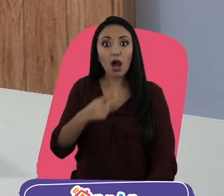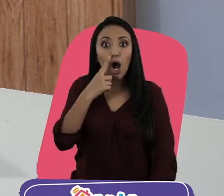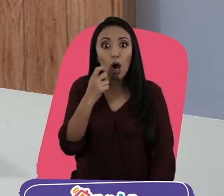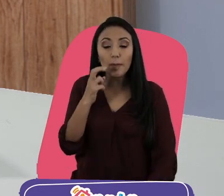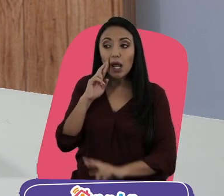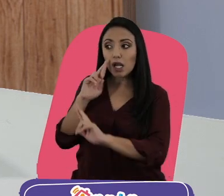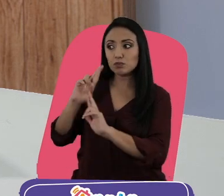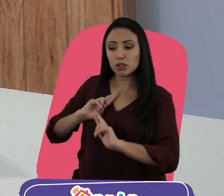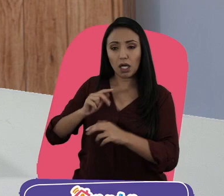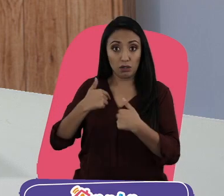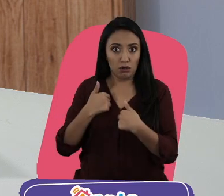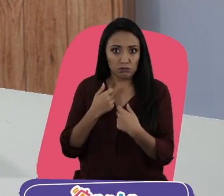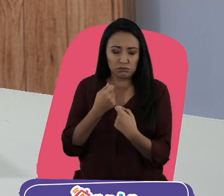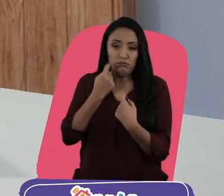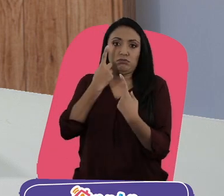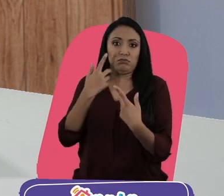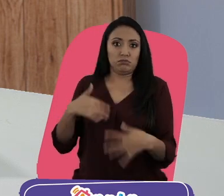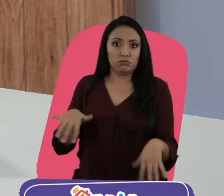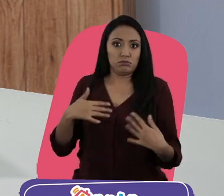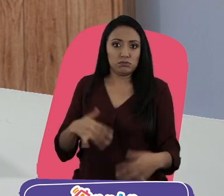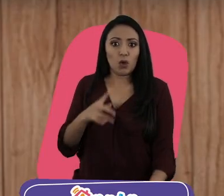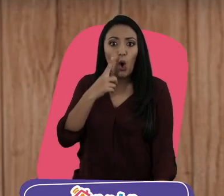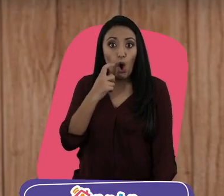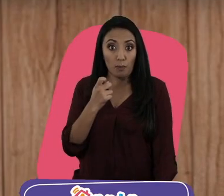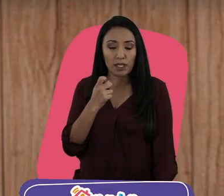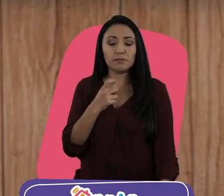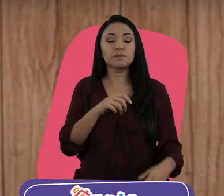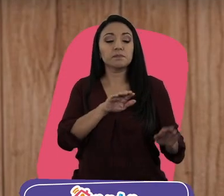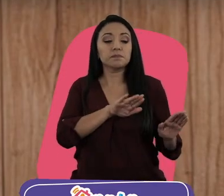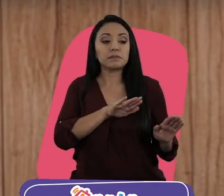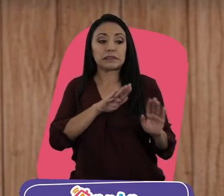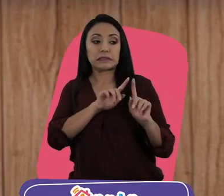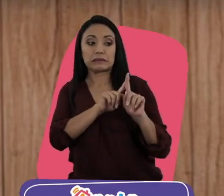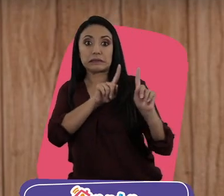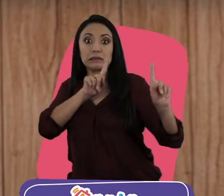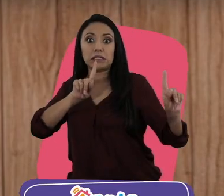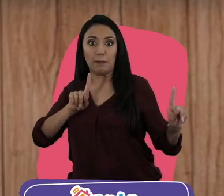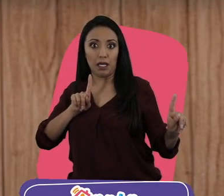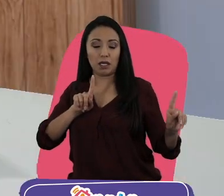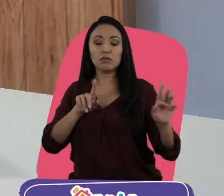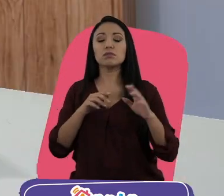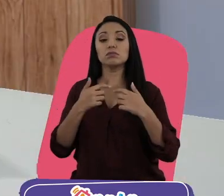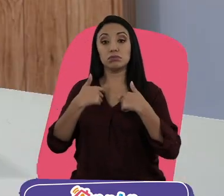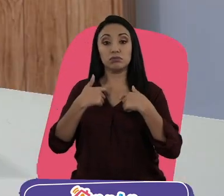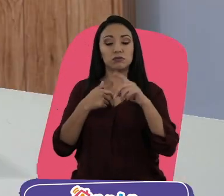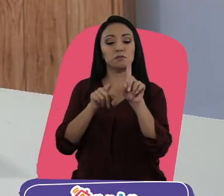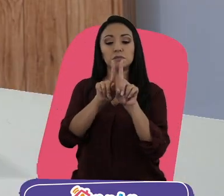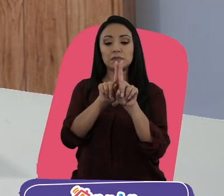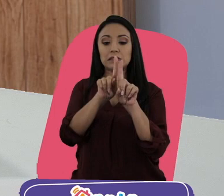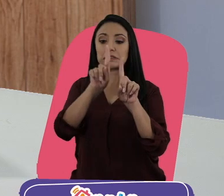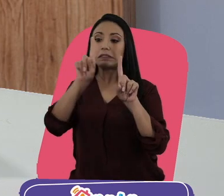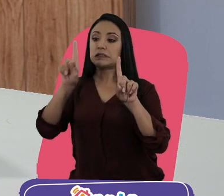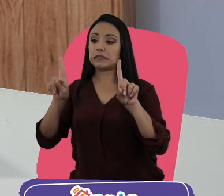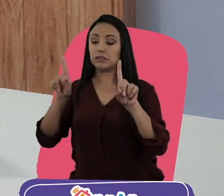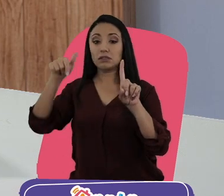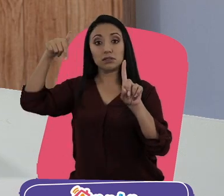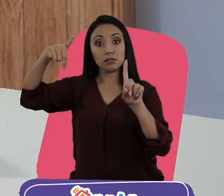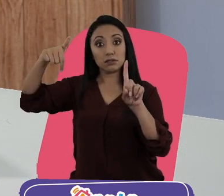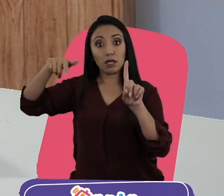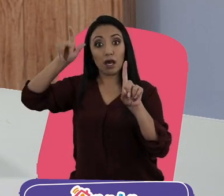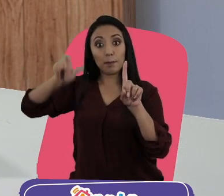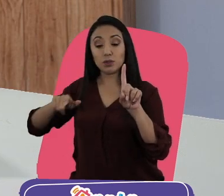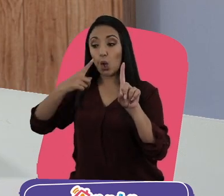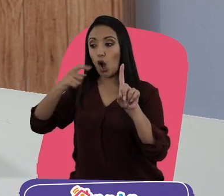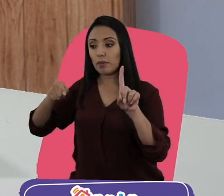más importante ahora en tiempos de crisis sanitaria. Dense cuenta lo emocionado que estoy, que casi me olvido de presentarles a